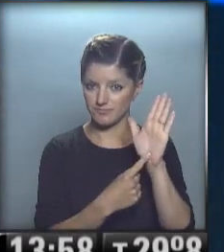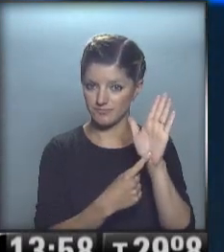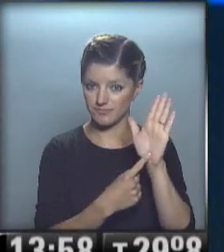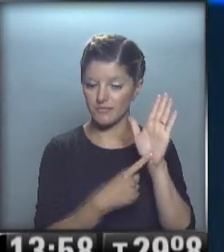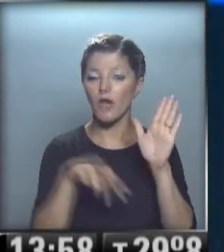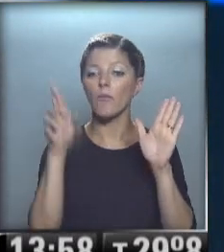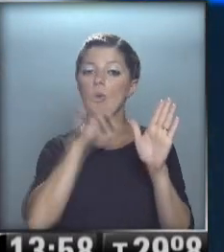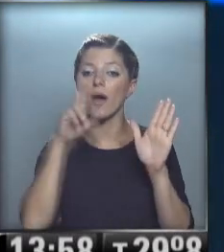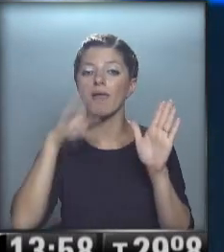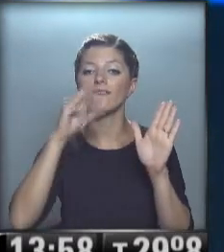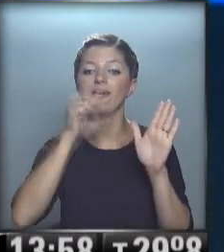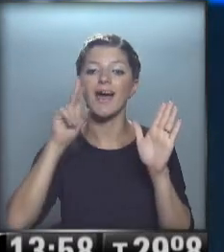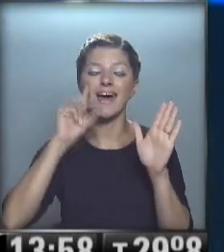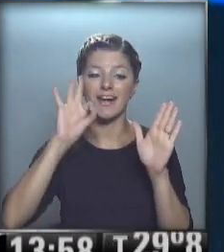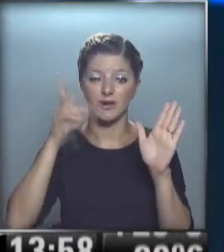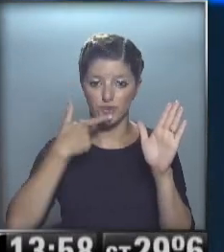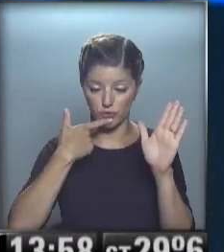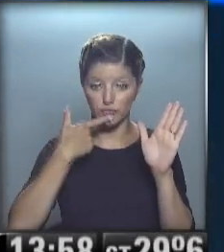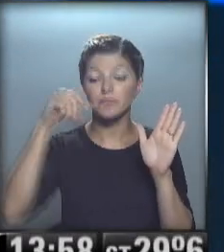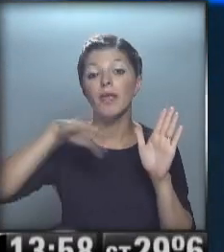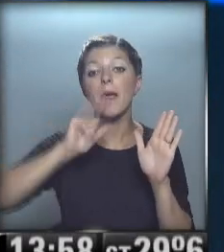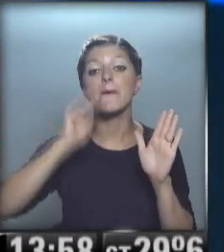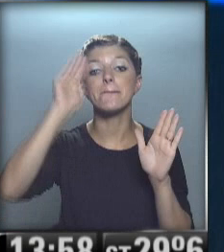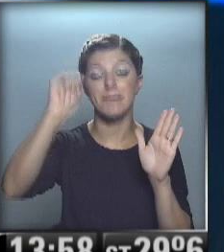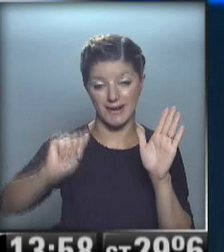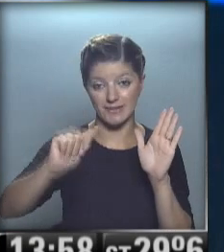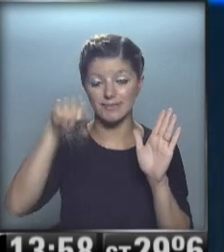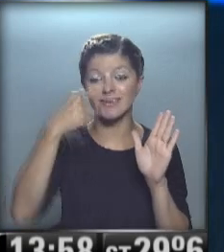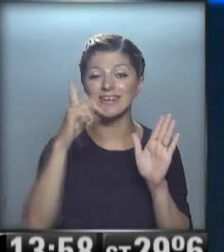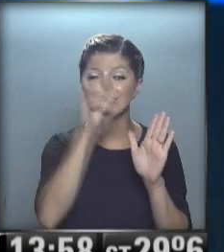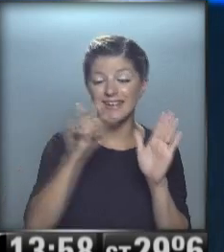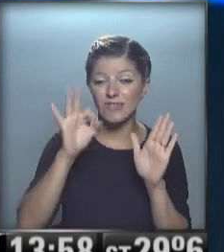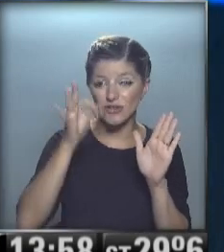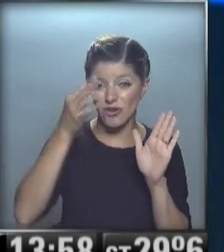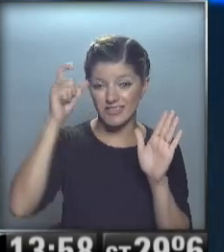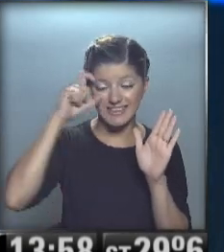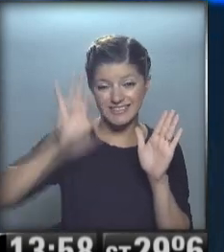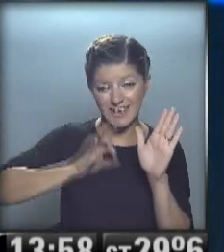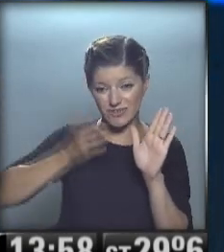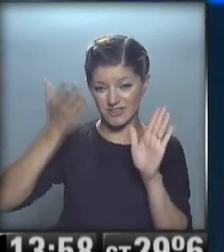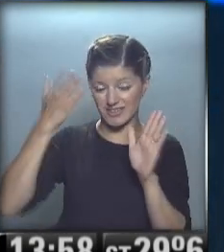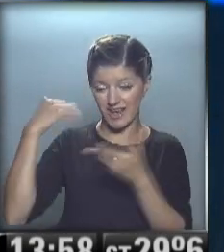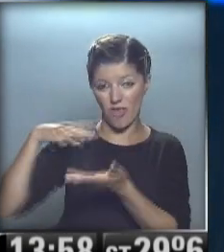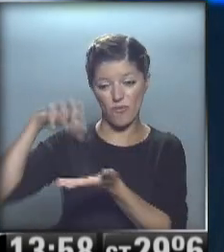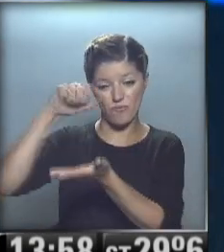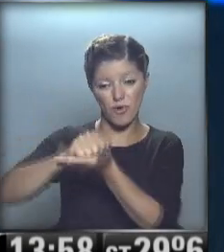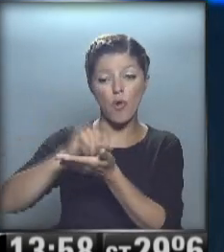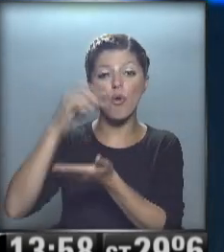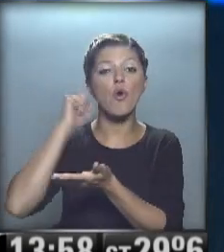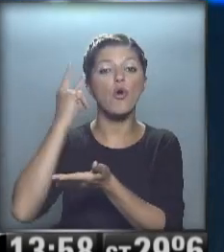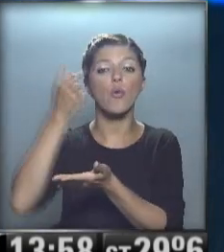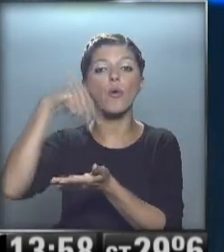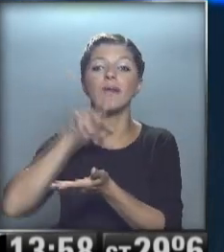Barrios. Ahora el martes, el 10 de diciembre, se cumplen 110 años de la ocupación oficial de la bahía de Guantánamo por parte de la